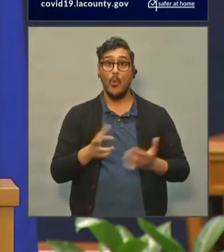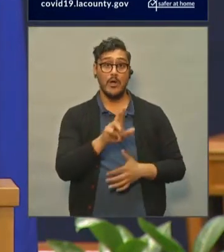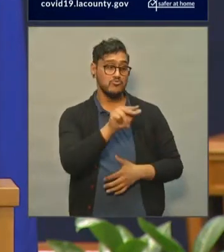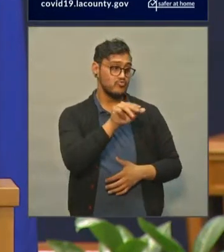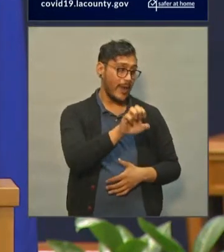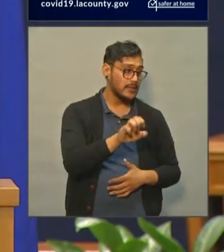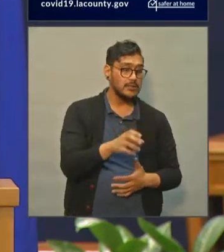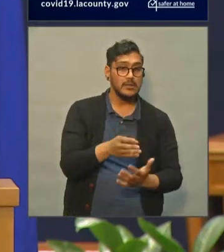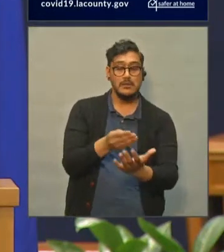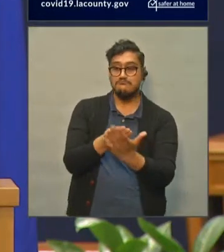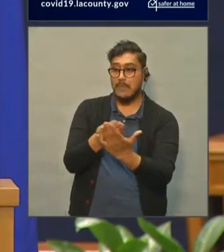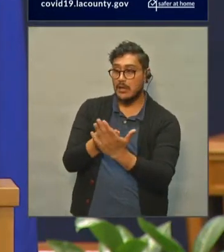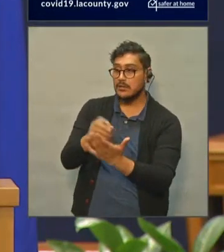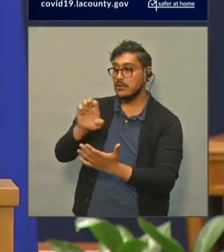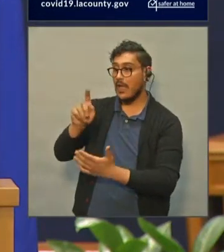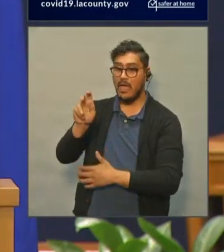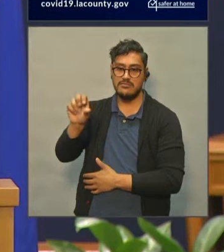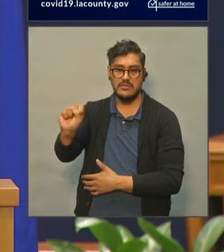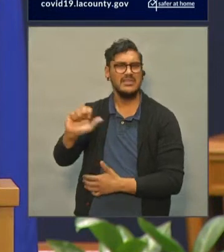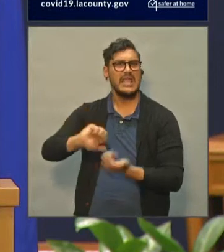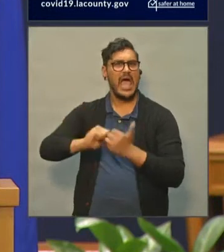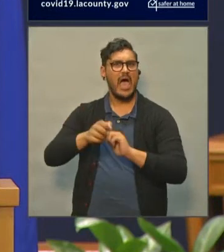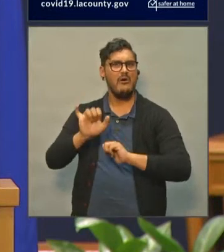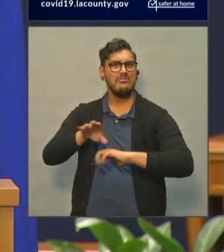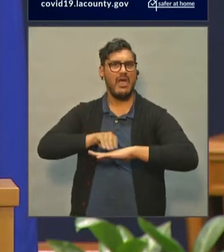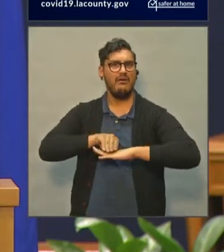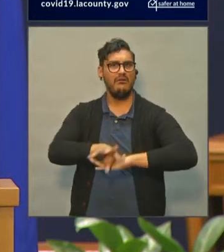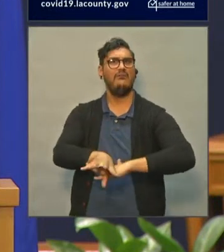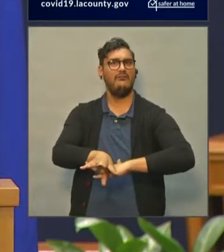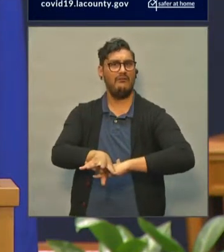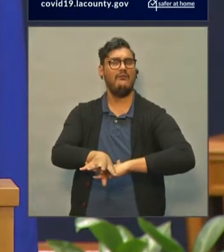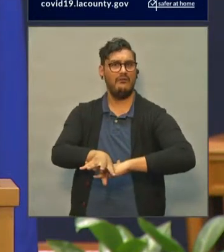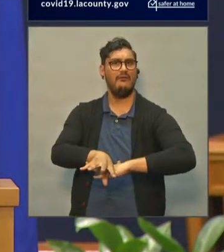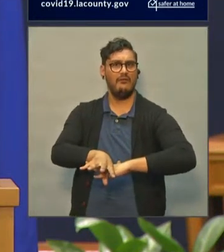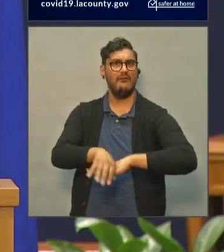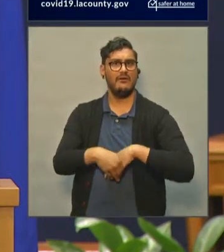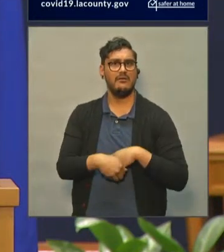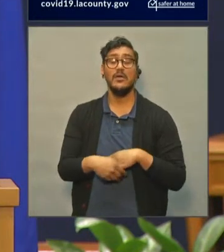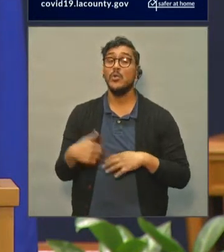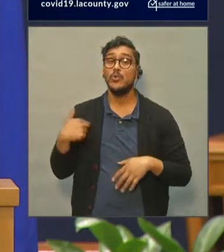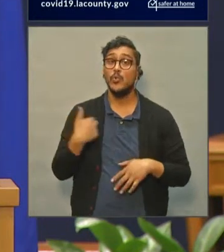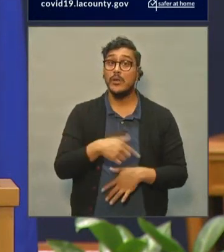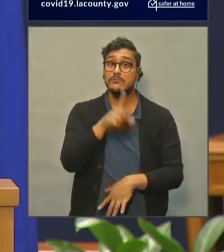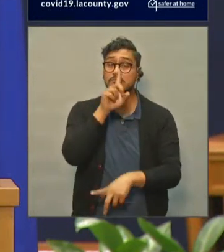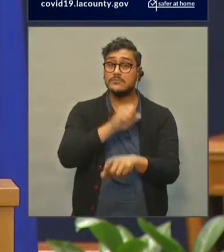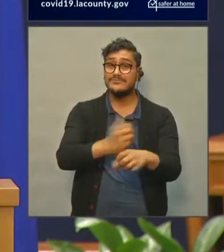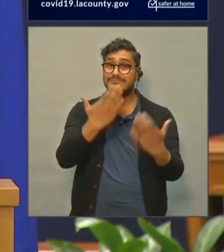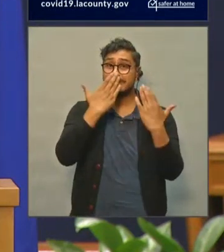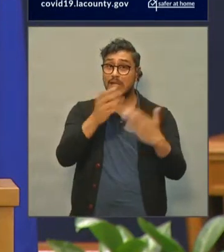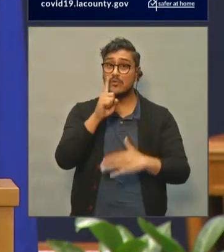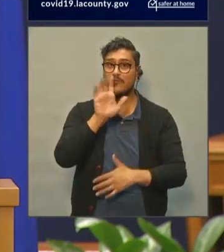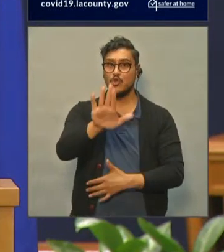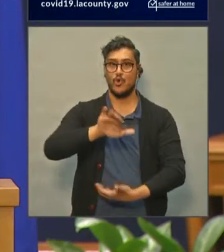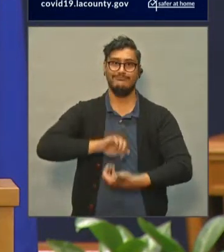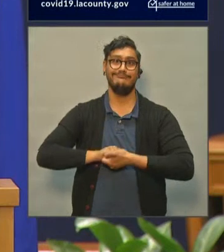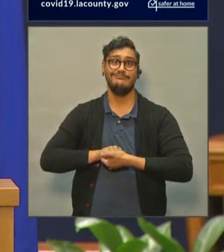y el nivel de ingresos tienen en la salud. Estamos muy agradecidos por su